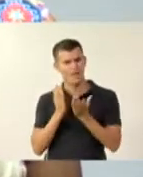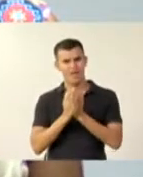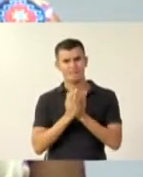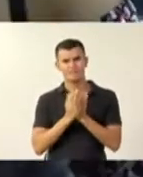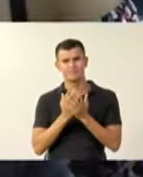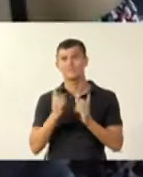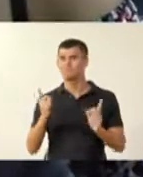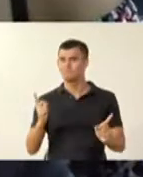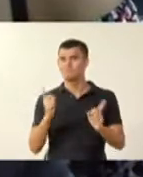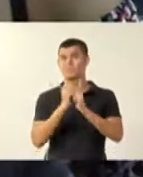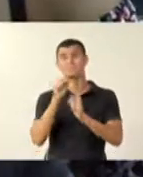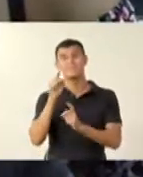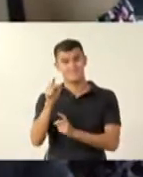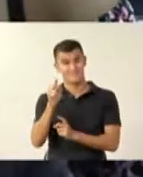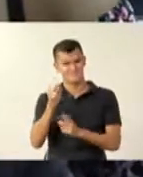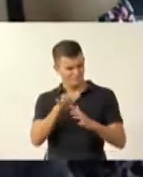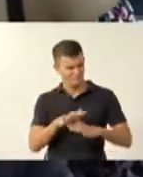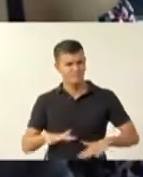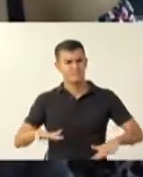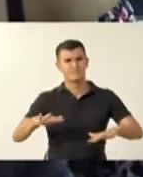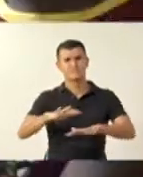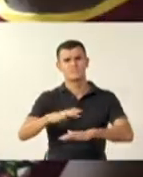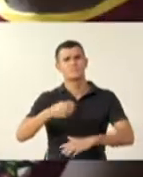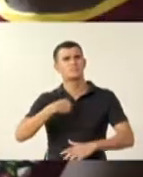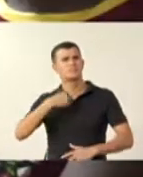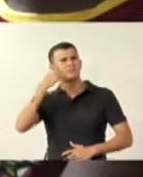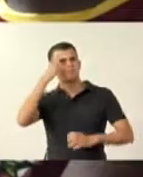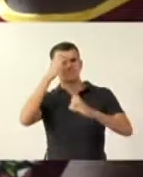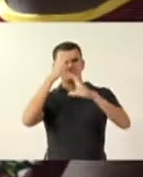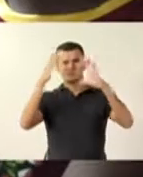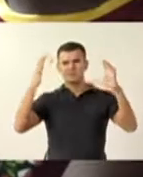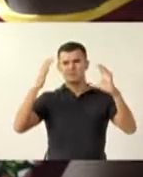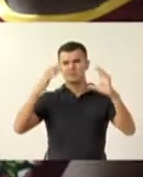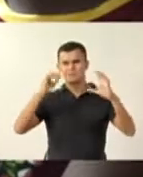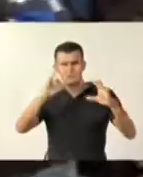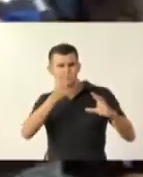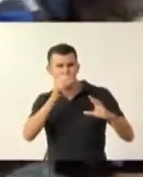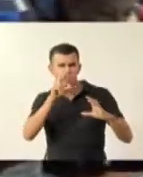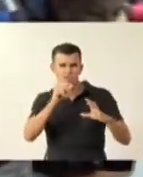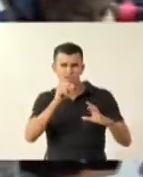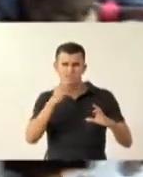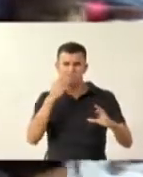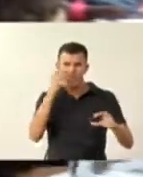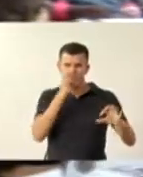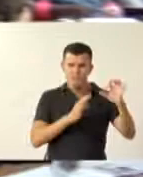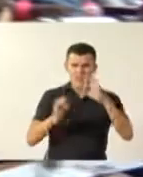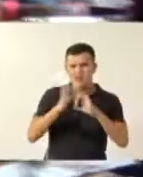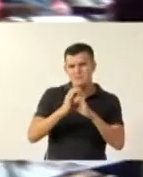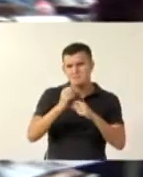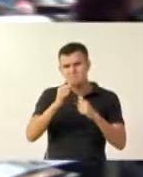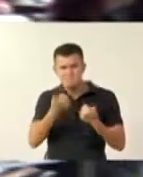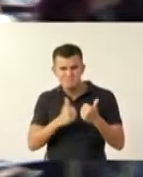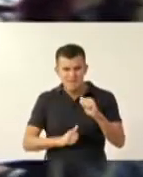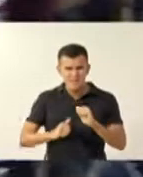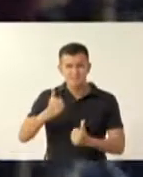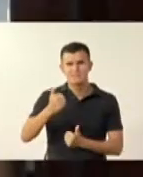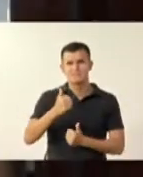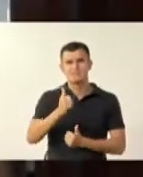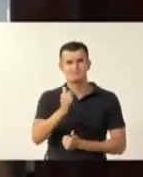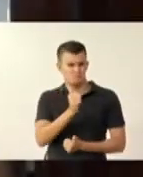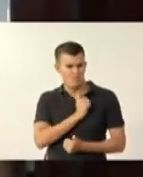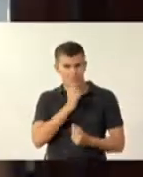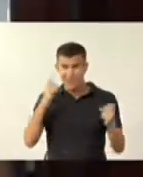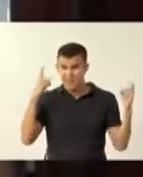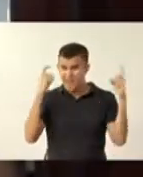trabajo social. Un evento en el cual, a través de una perspectiva crítica, promueve el diálogo para reconocer cuál y cómo es el papel del trabajo social.